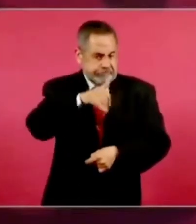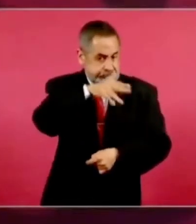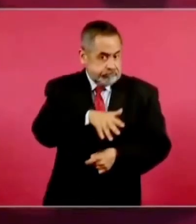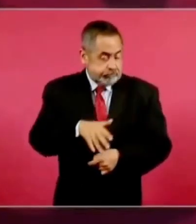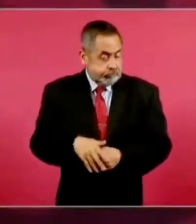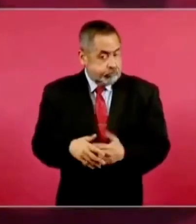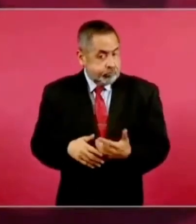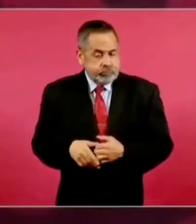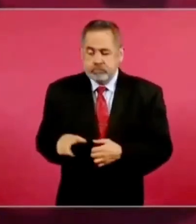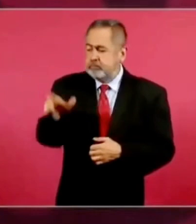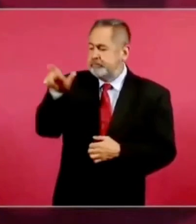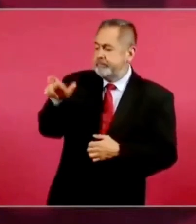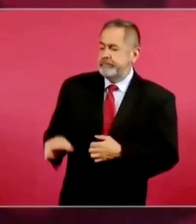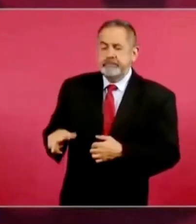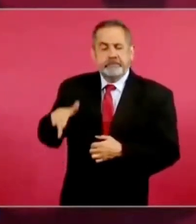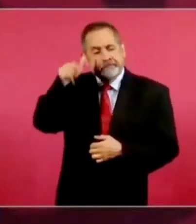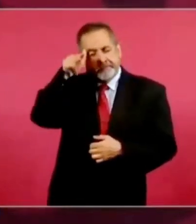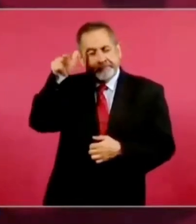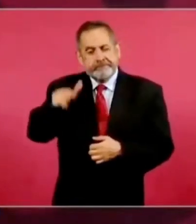Nada en su personalidad